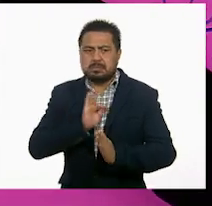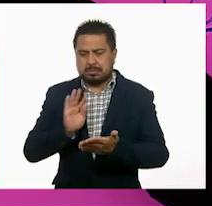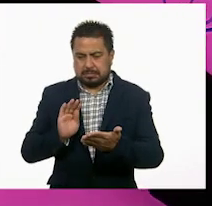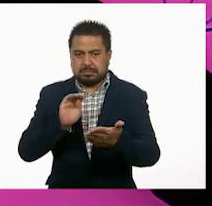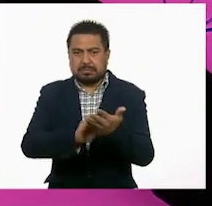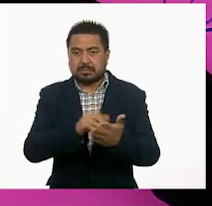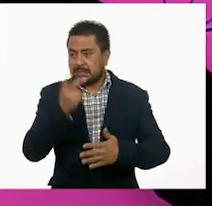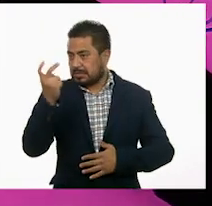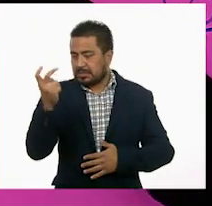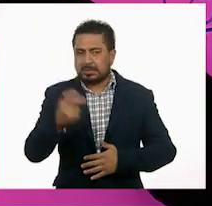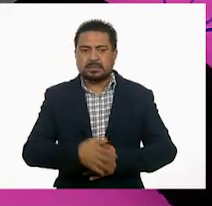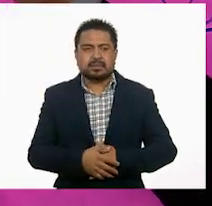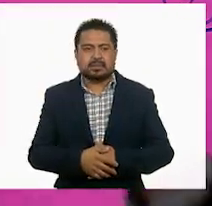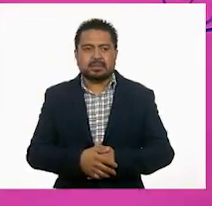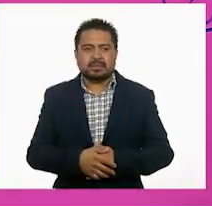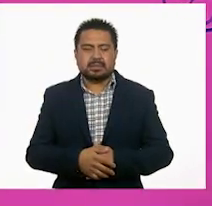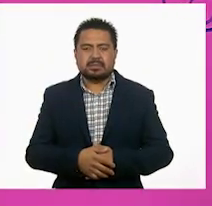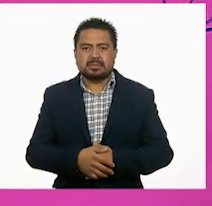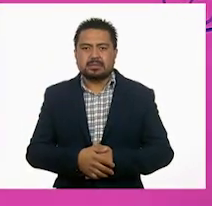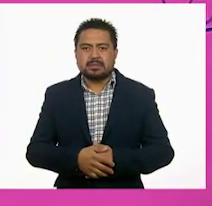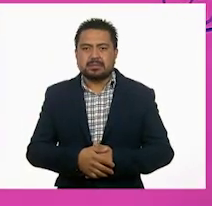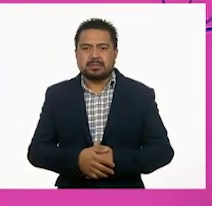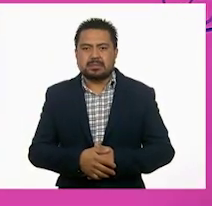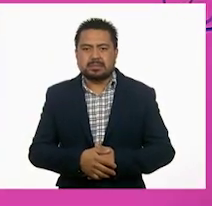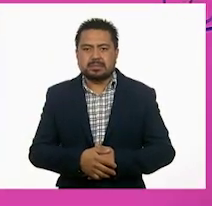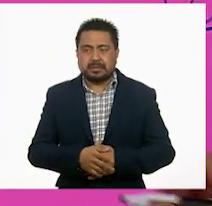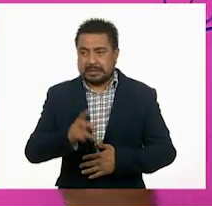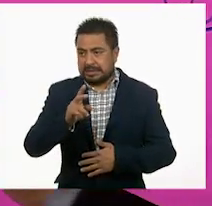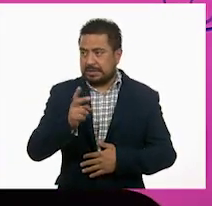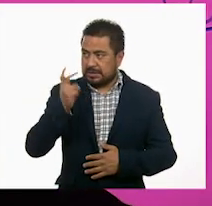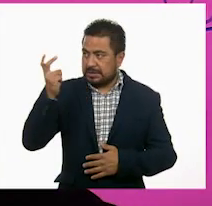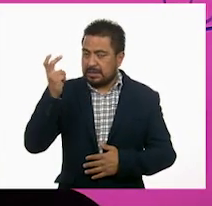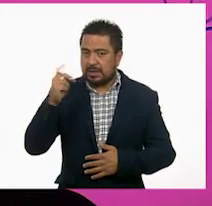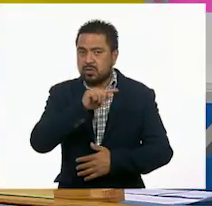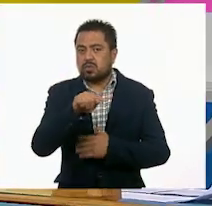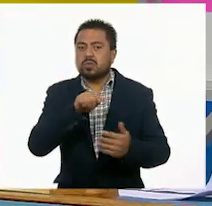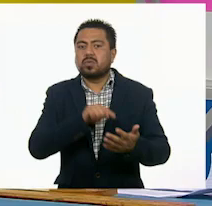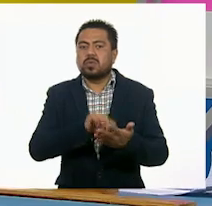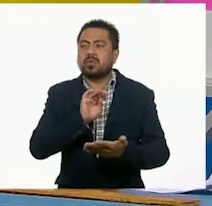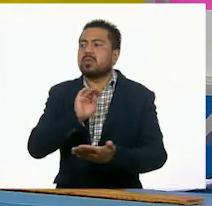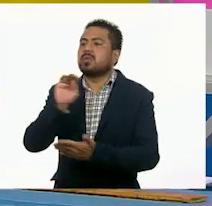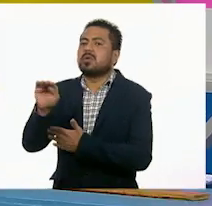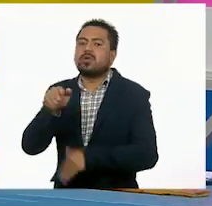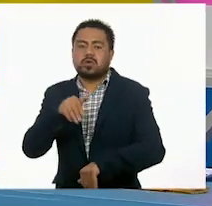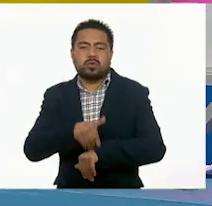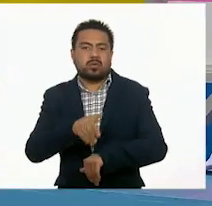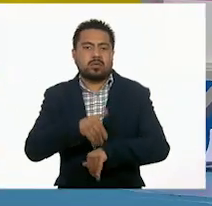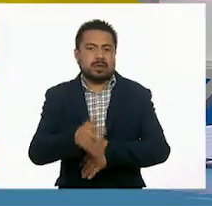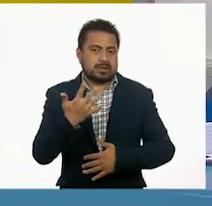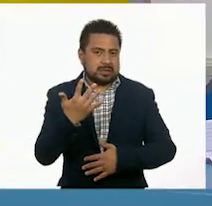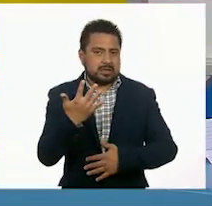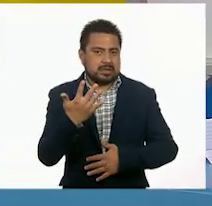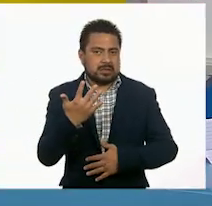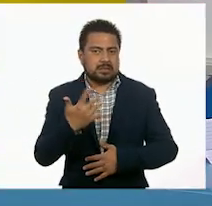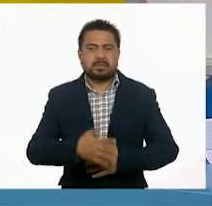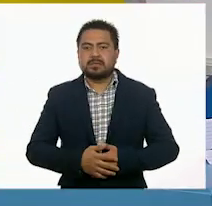aquí. Eso es. Ahí estaría ubicado el número 5.